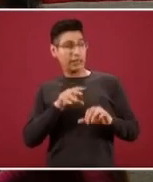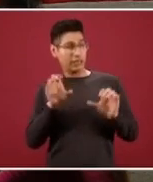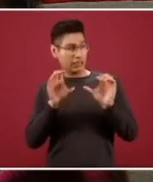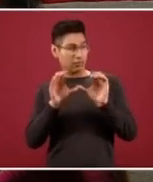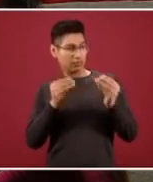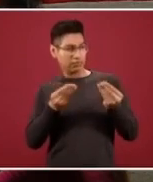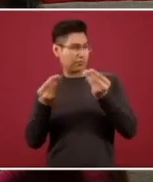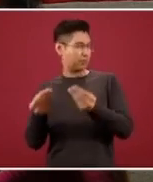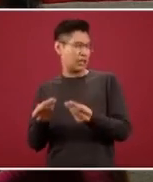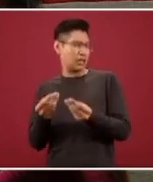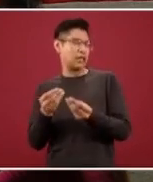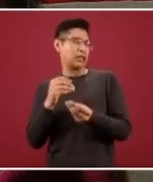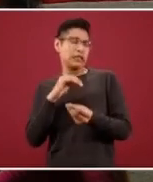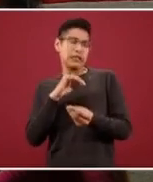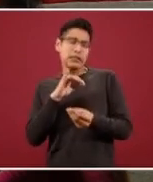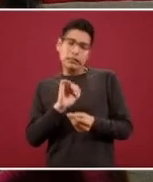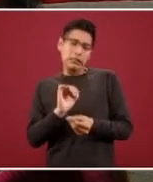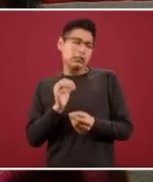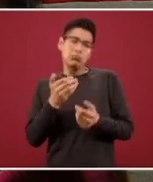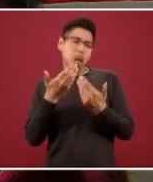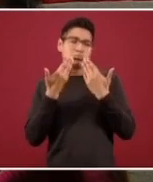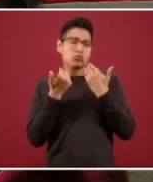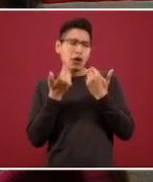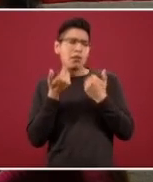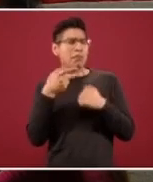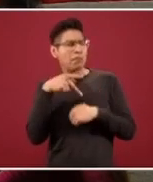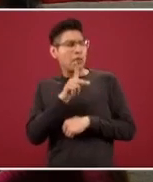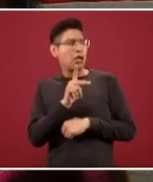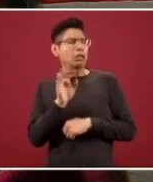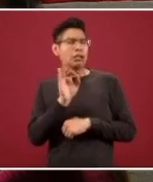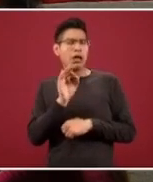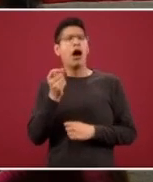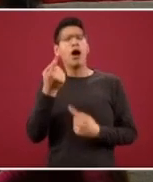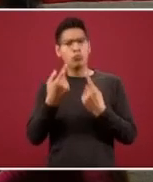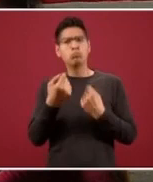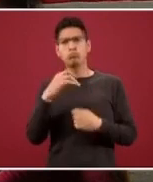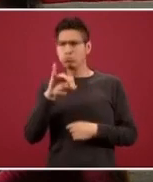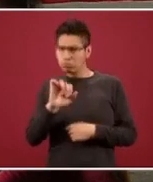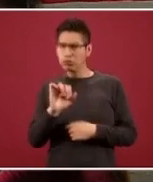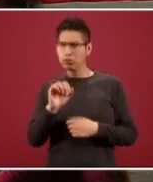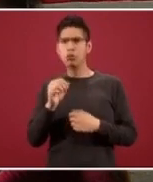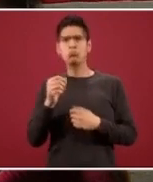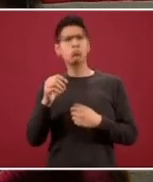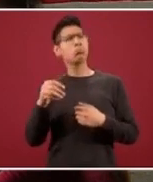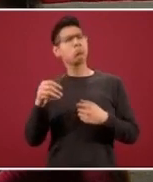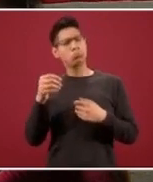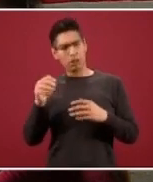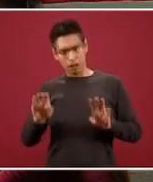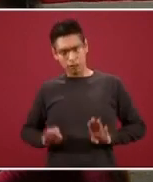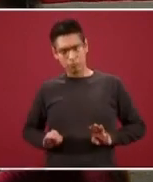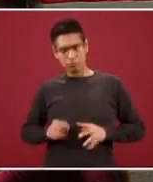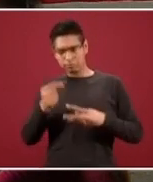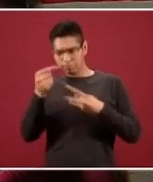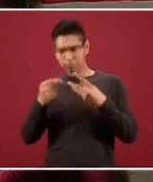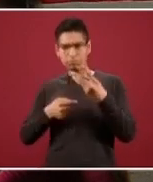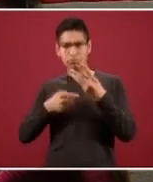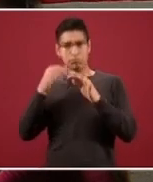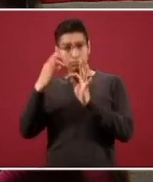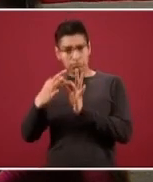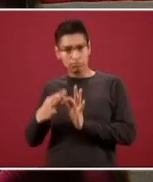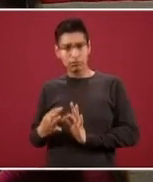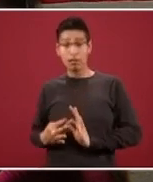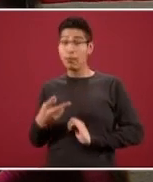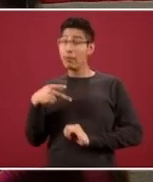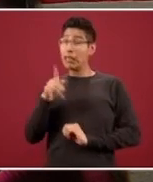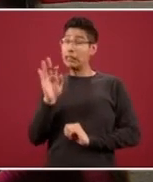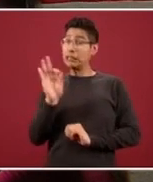tienen estos como pruebas fidedignas, pero ¿en qué momento tienen alguna fecha o